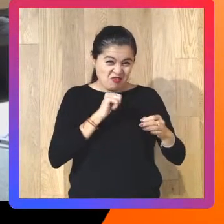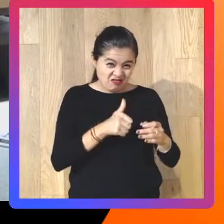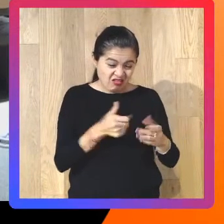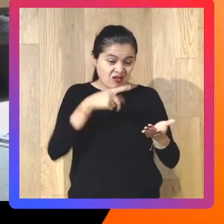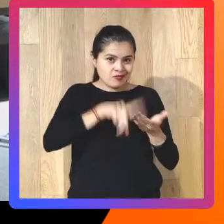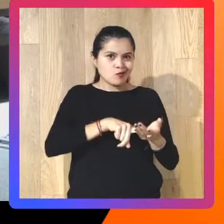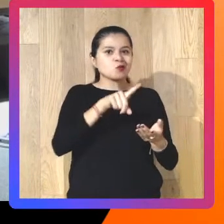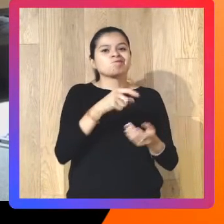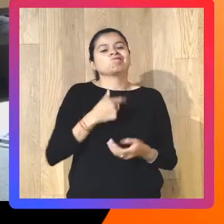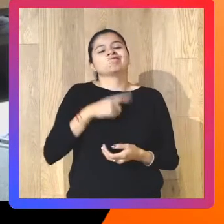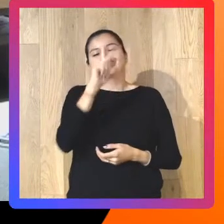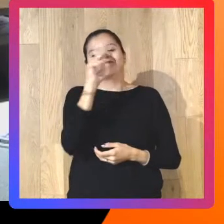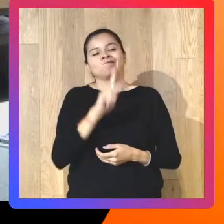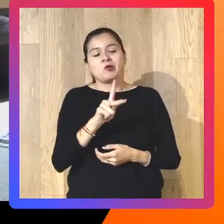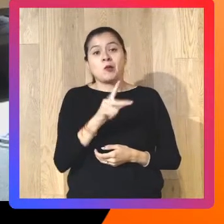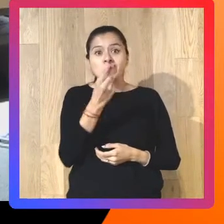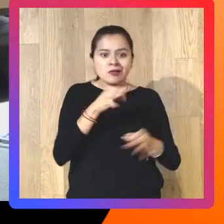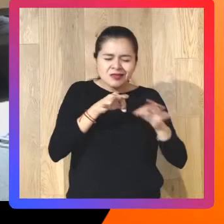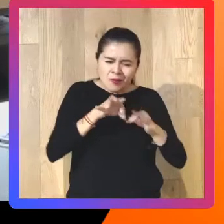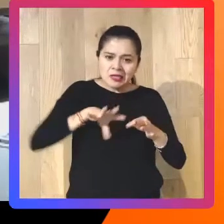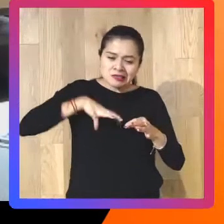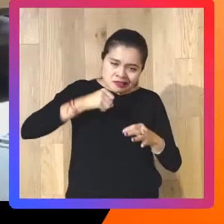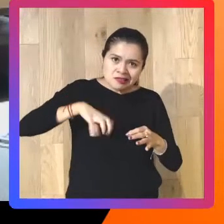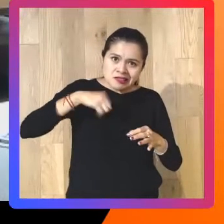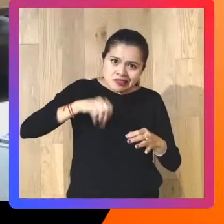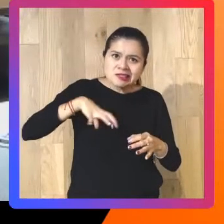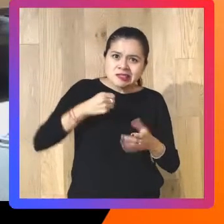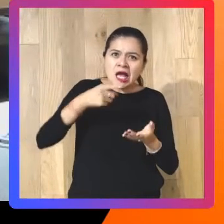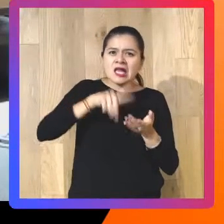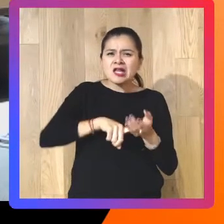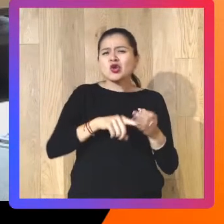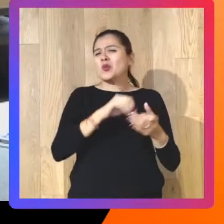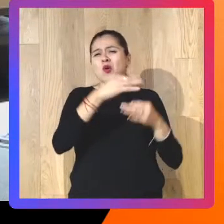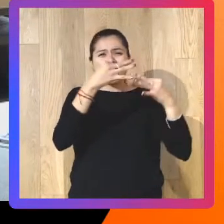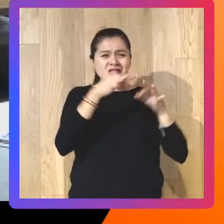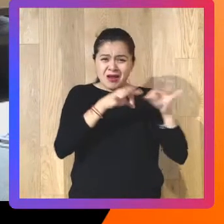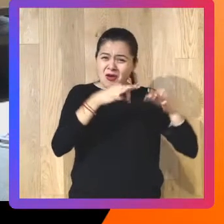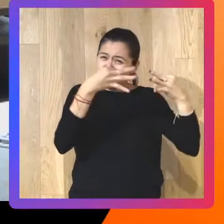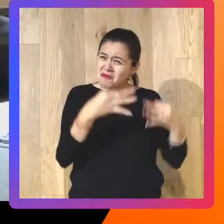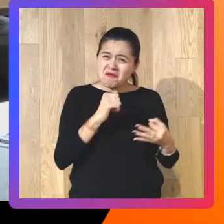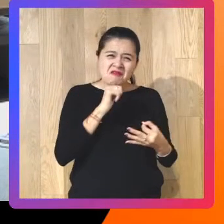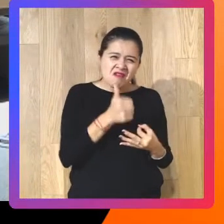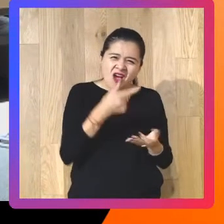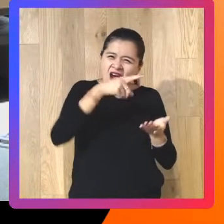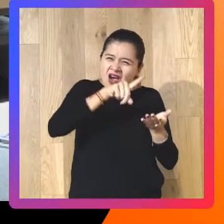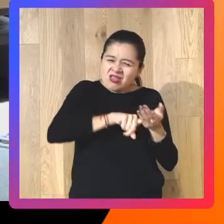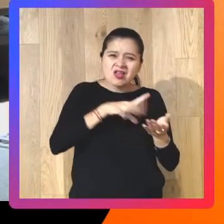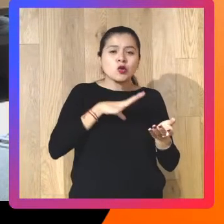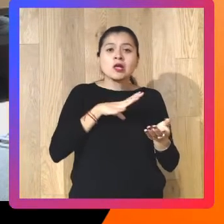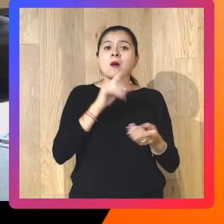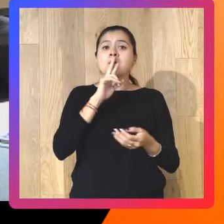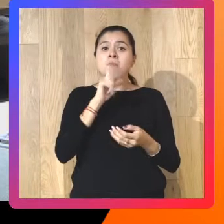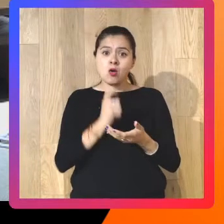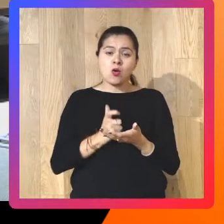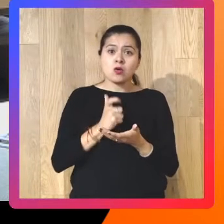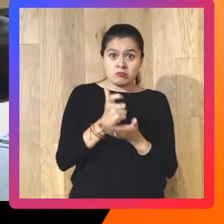que trabajar para incluirlos, todos los que están en la informalidad, para que tengan no nada más un mejor